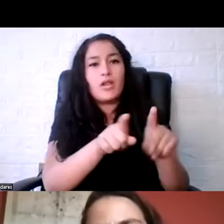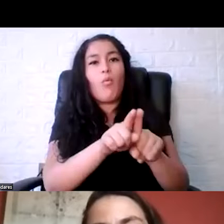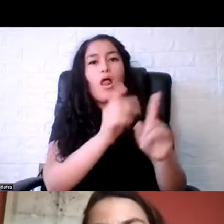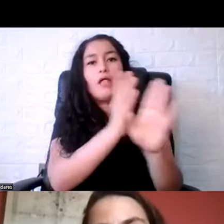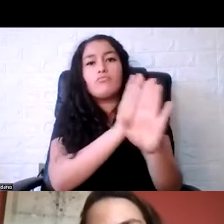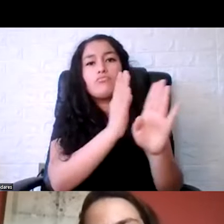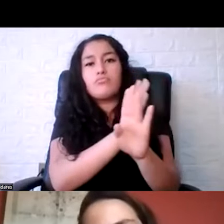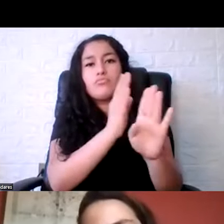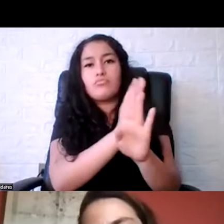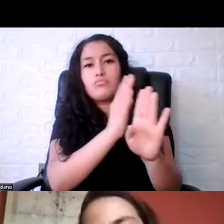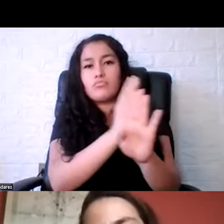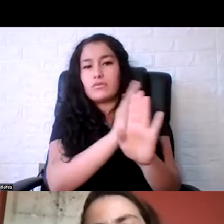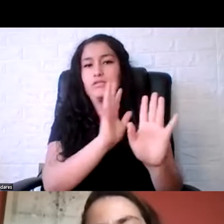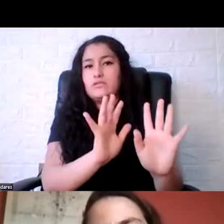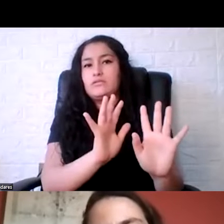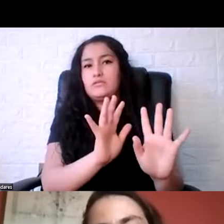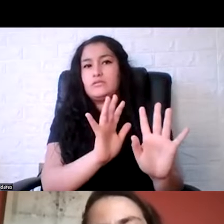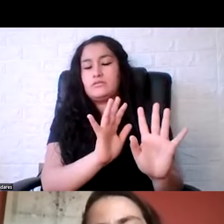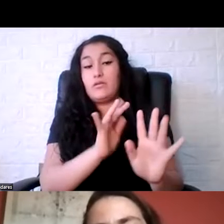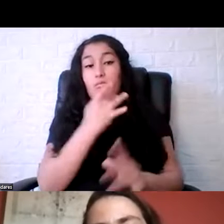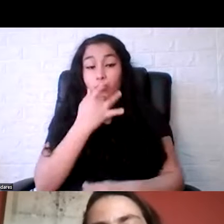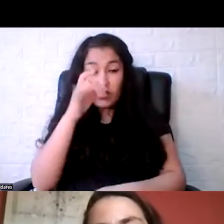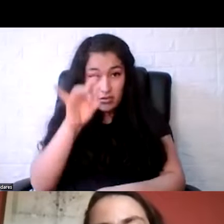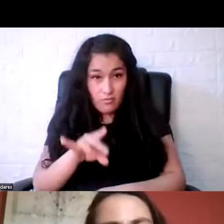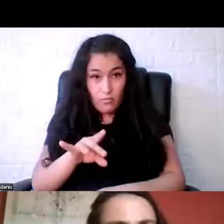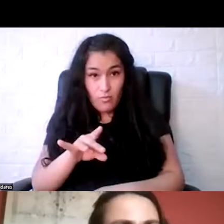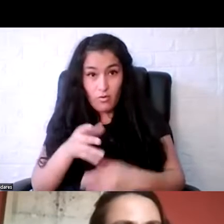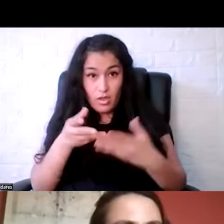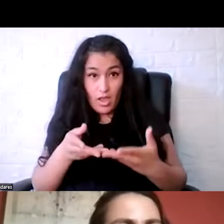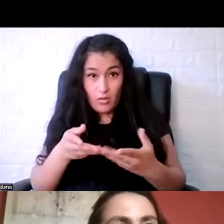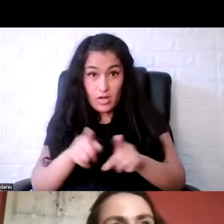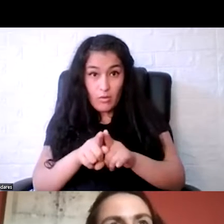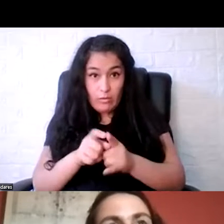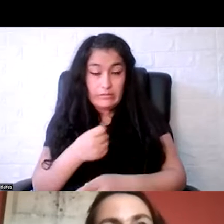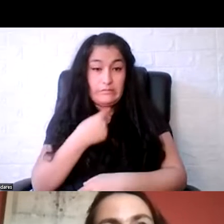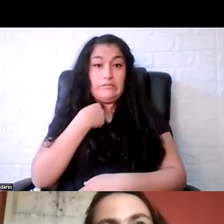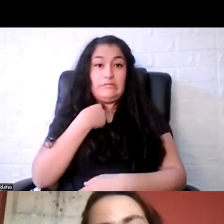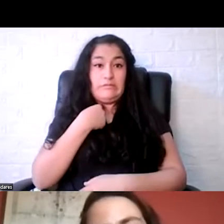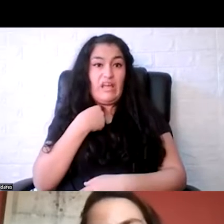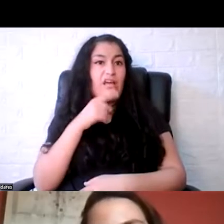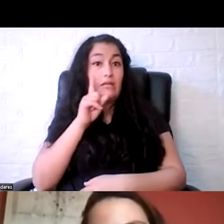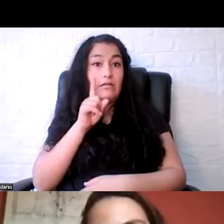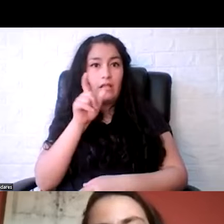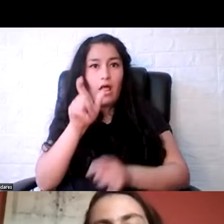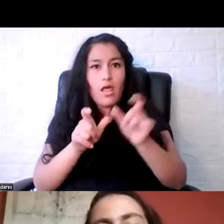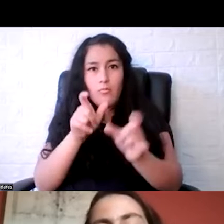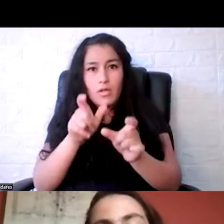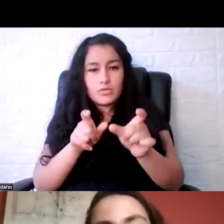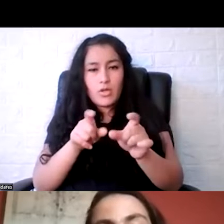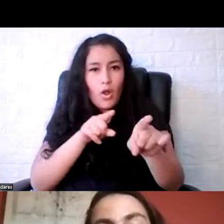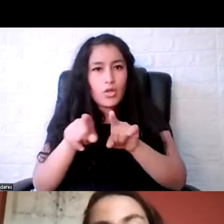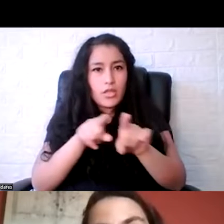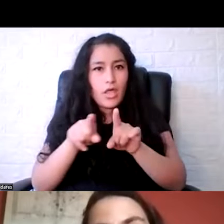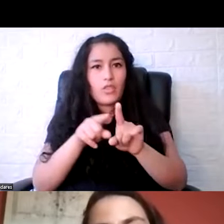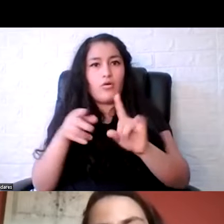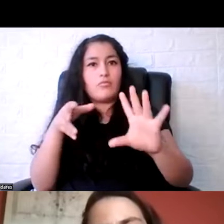que está muy amenazado, ¿no es cierto? Y sabemos que las tasas de amenazas a dirigentes y activistas ambientales, es sobre